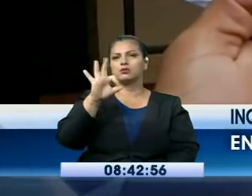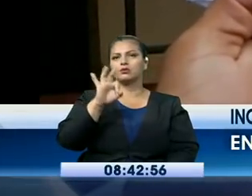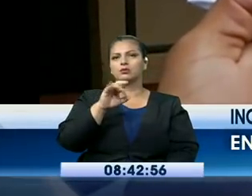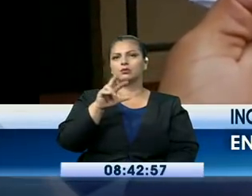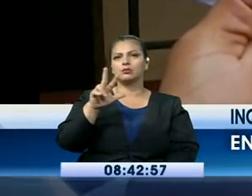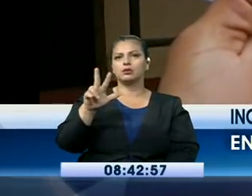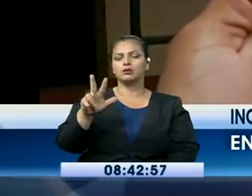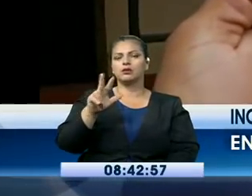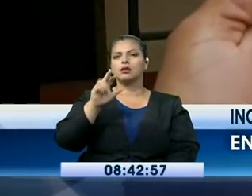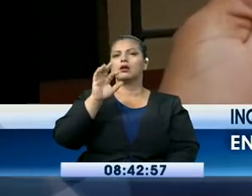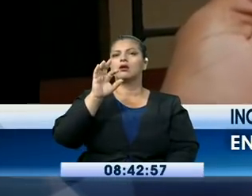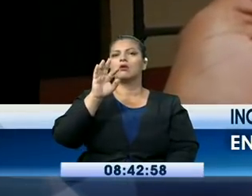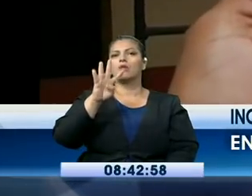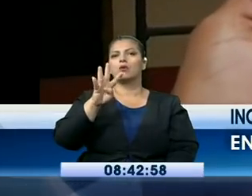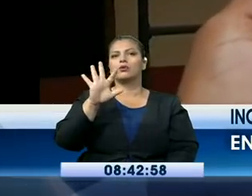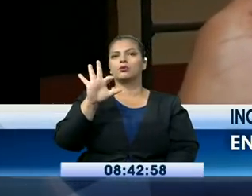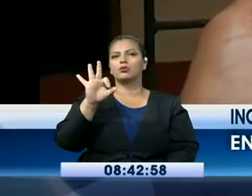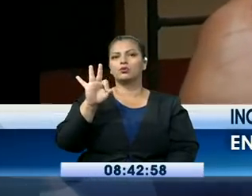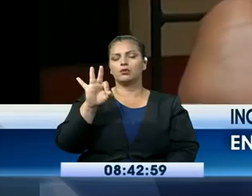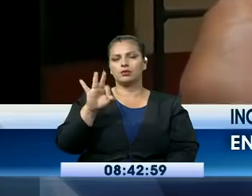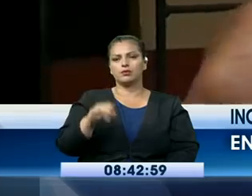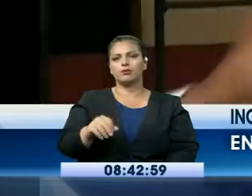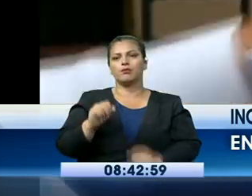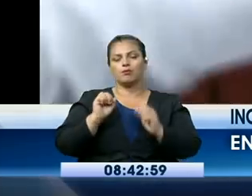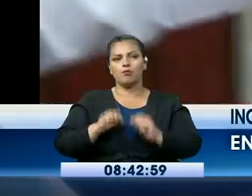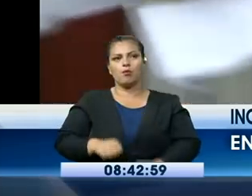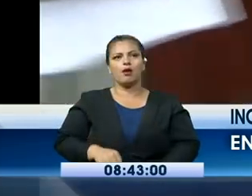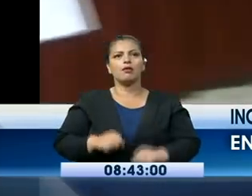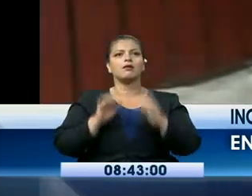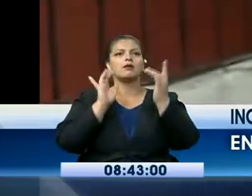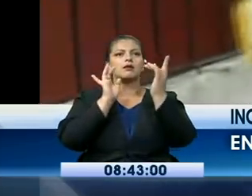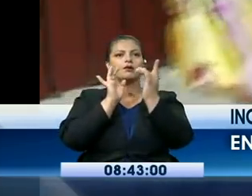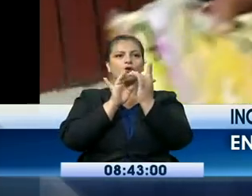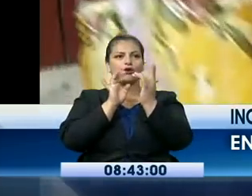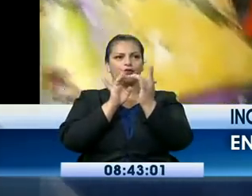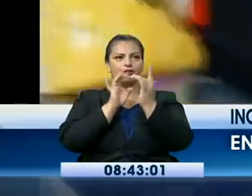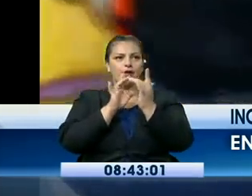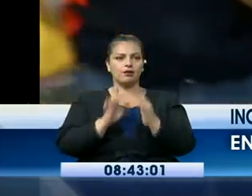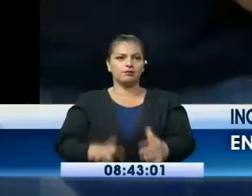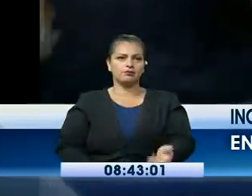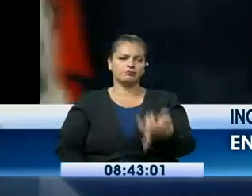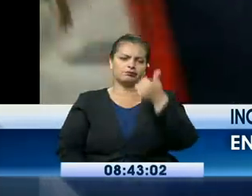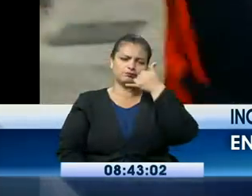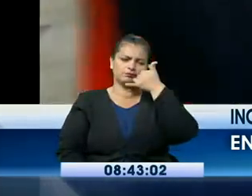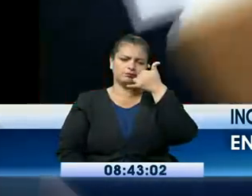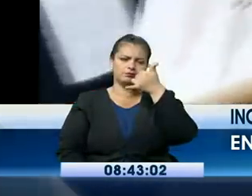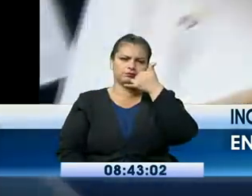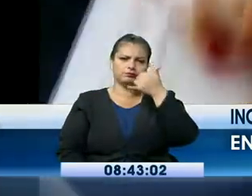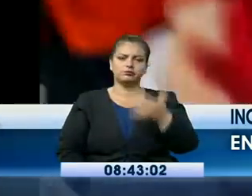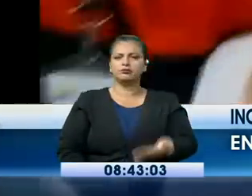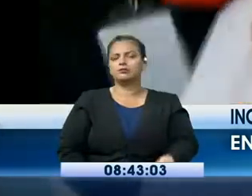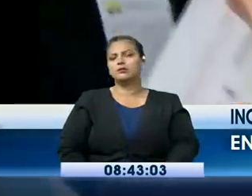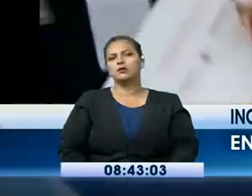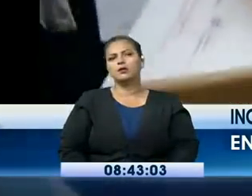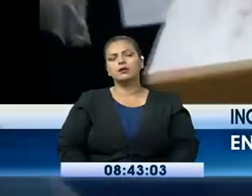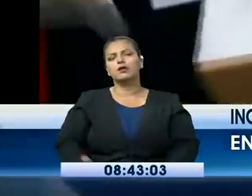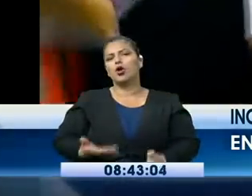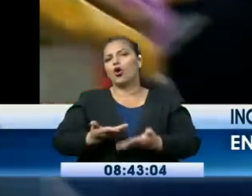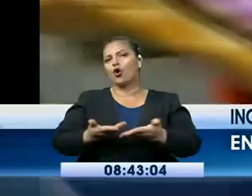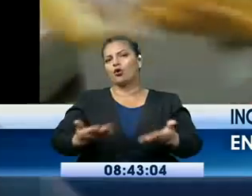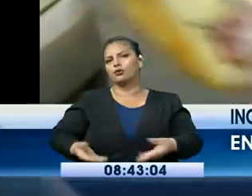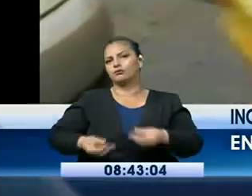49 ese es el contacto al cual ustedes pueden hacer llegar sus donaciones vean ustedes continúa